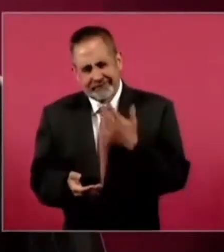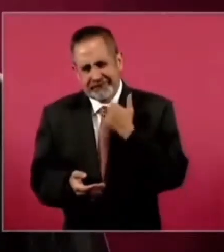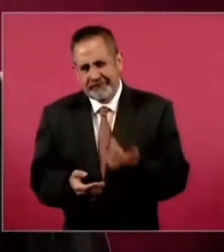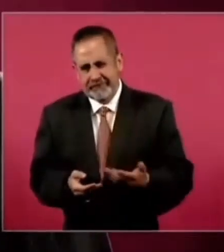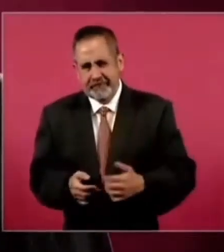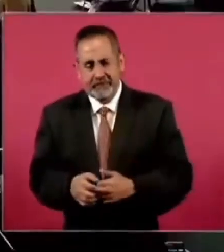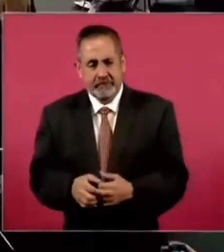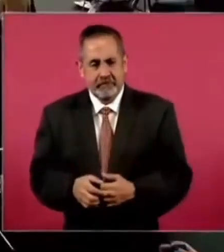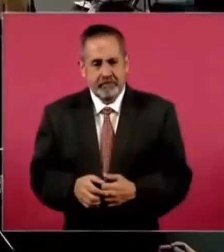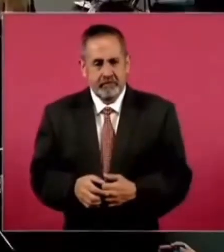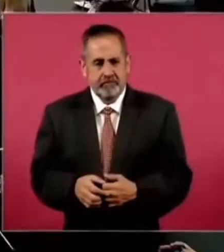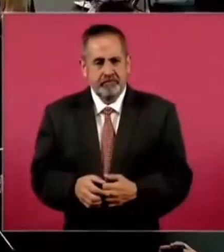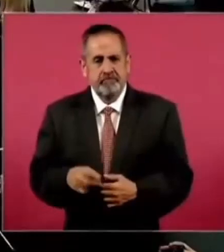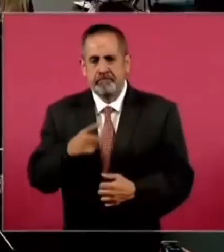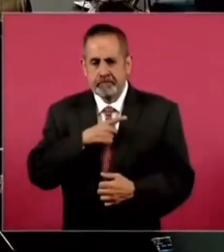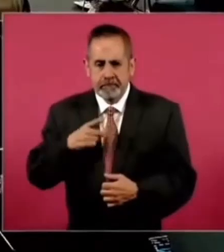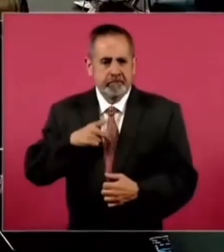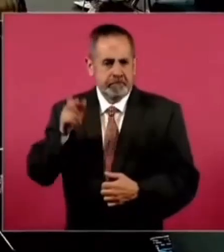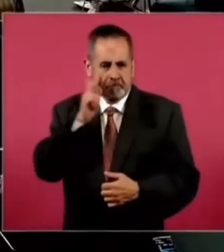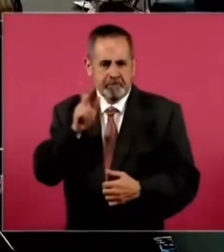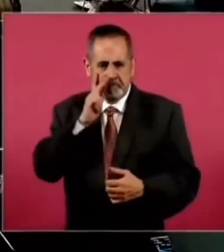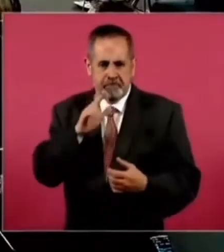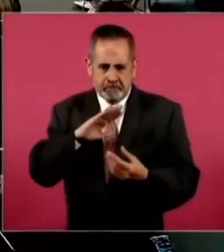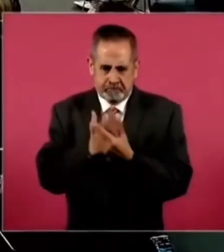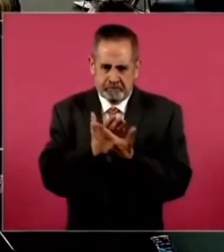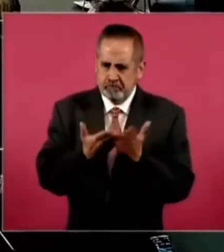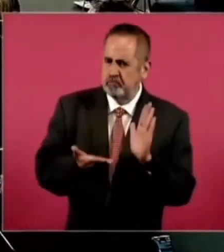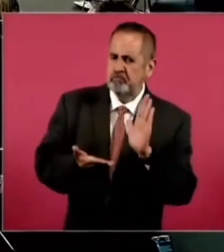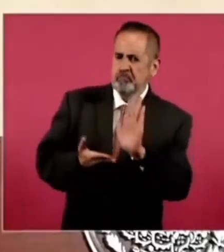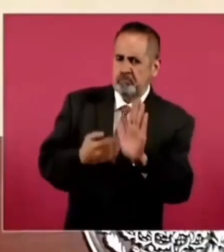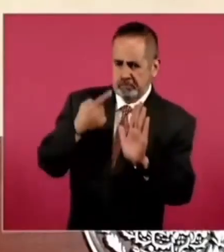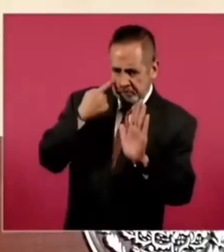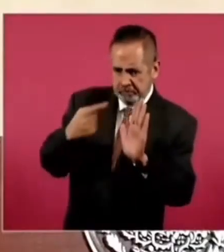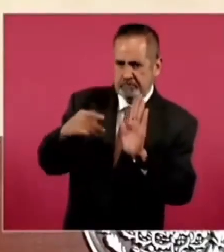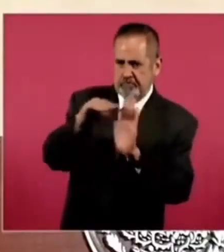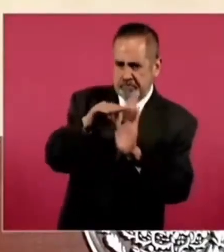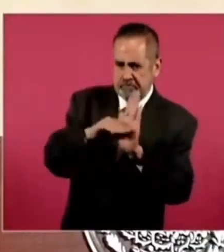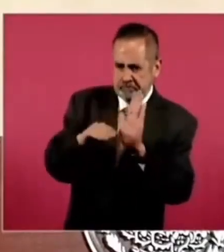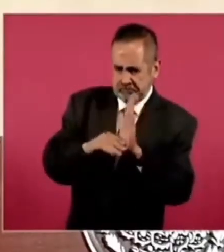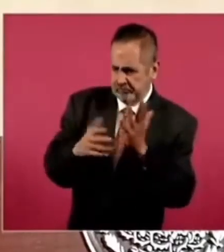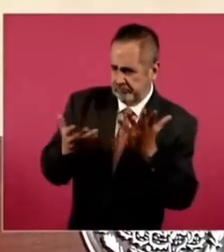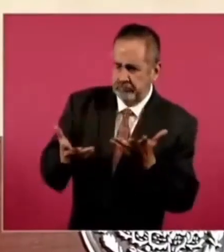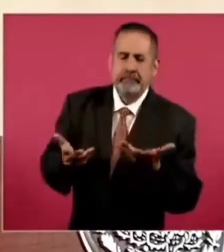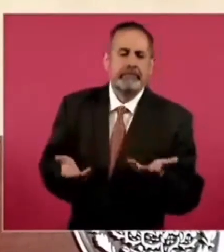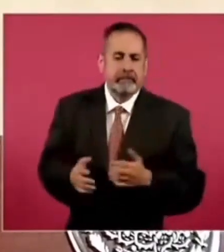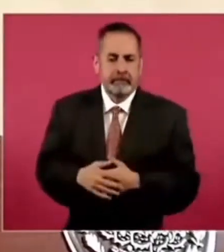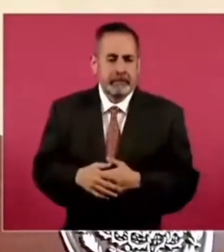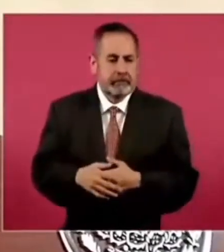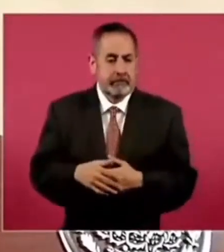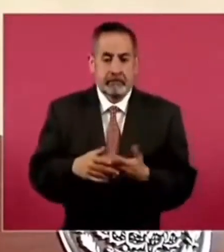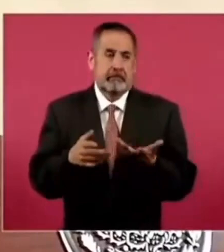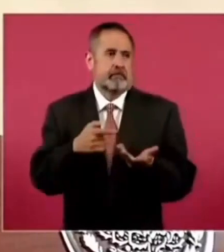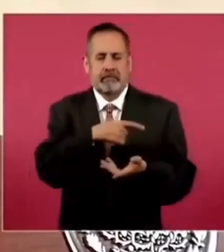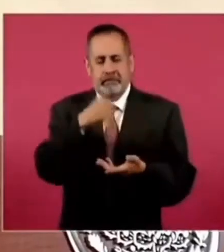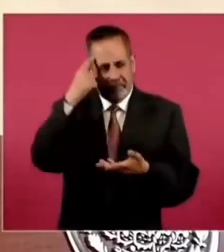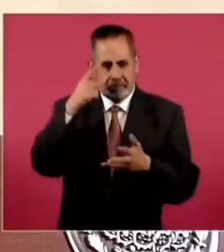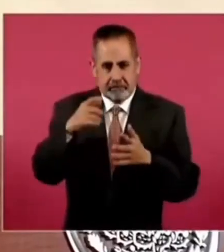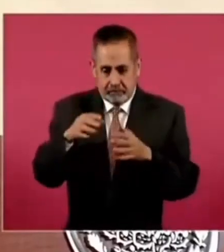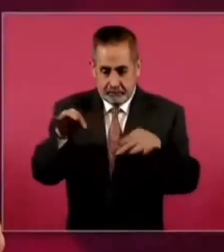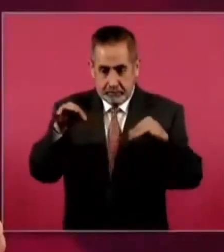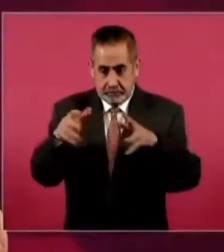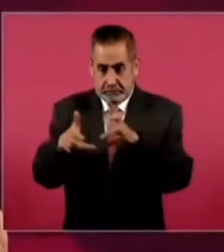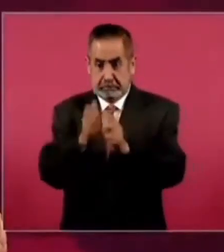es presentar pruebas, y mucho menos arrancar hojas